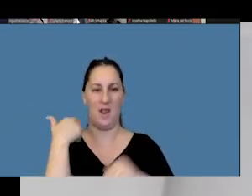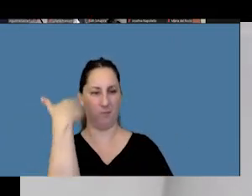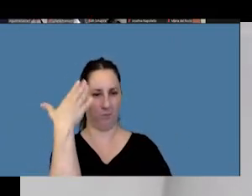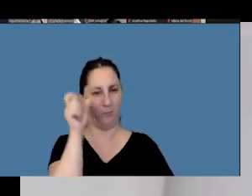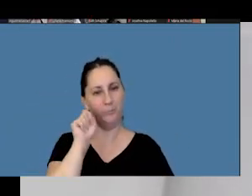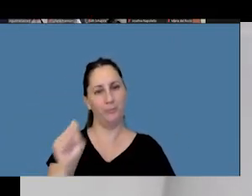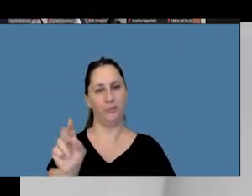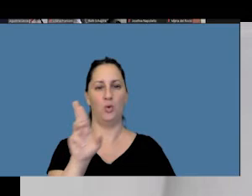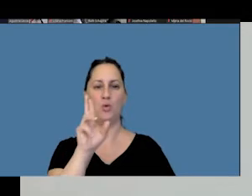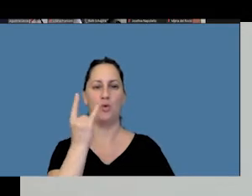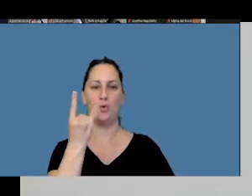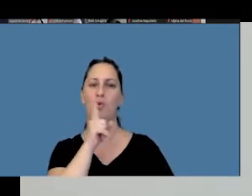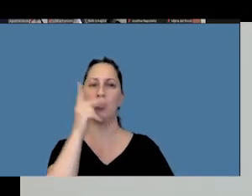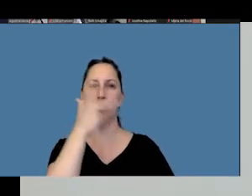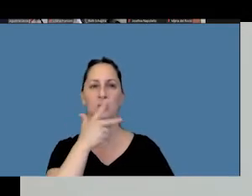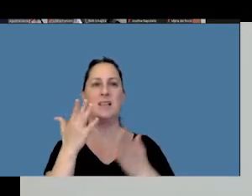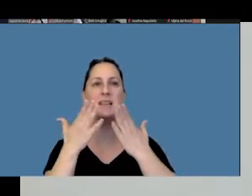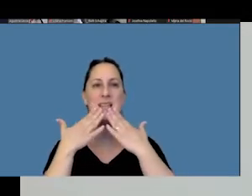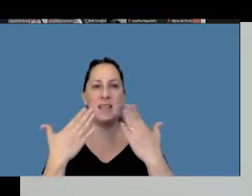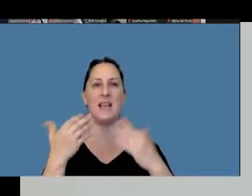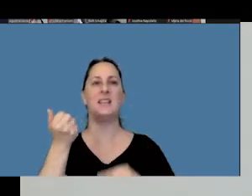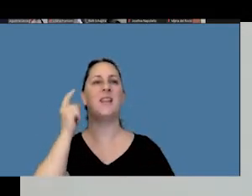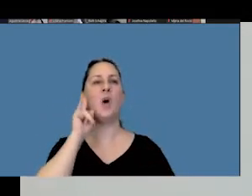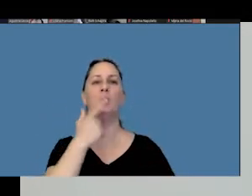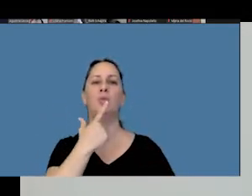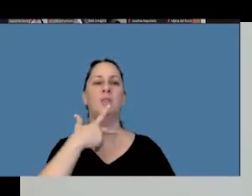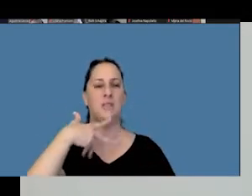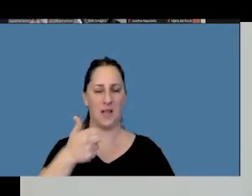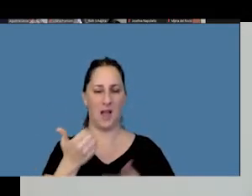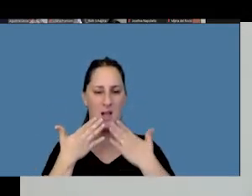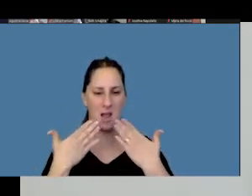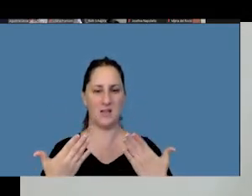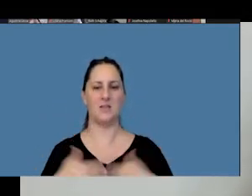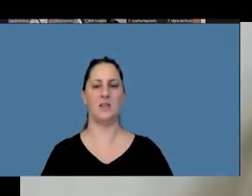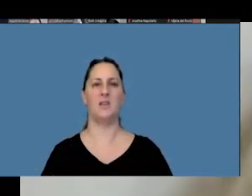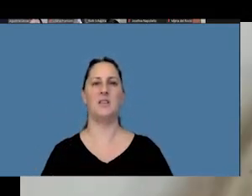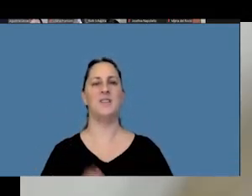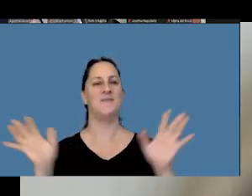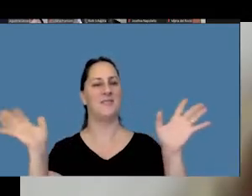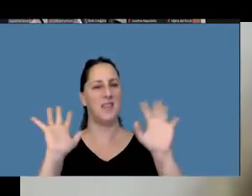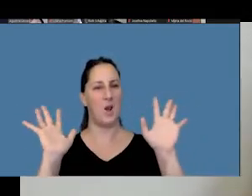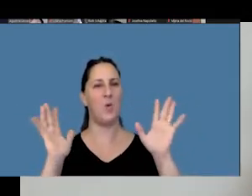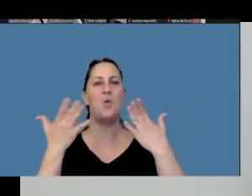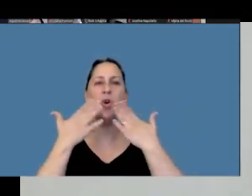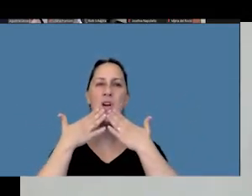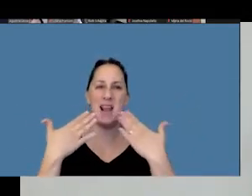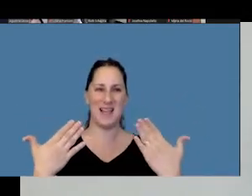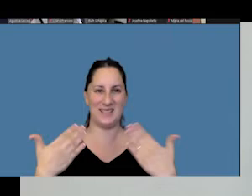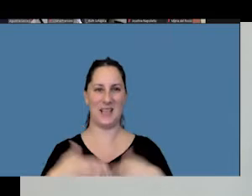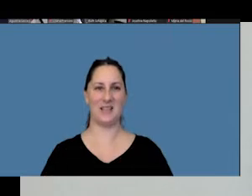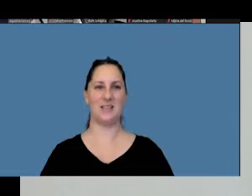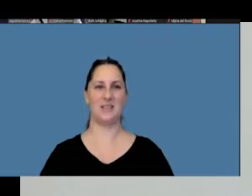Ruth. Bueno, muchas gracias, Agustina. Nuevamente, un saludo a todos, un agradecimiento por